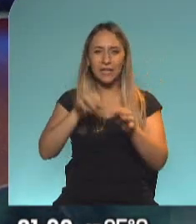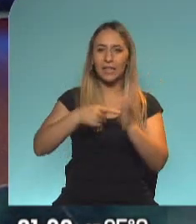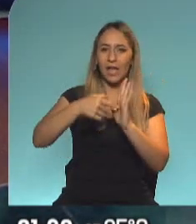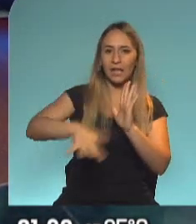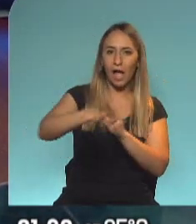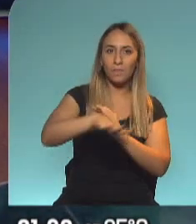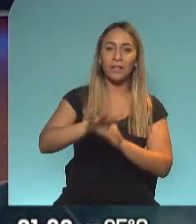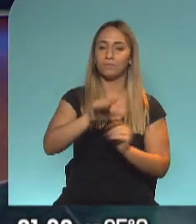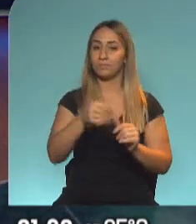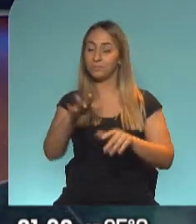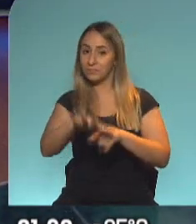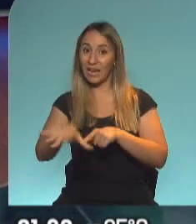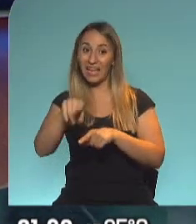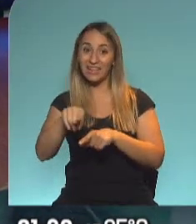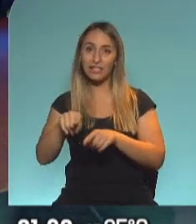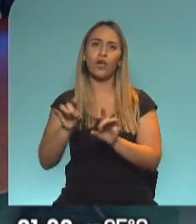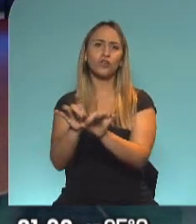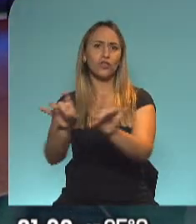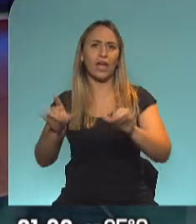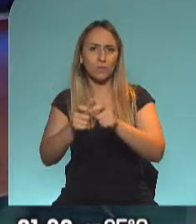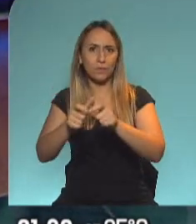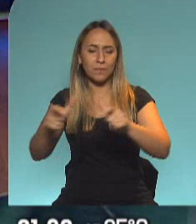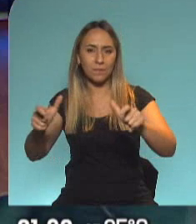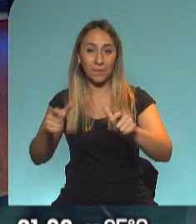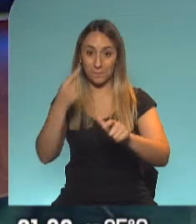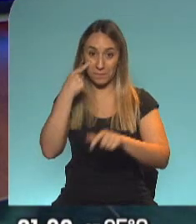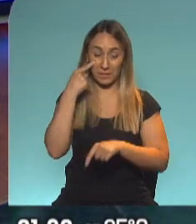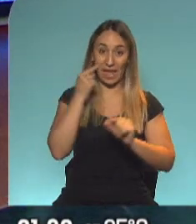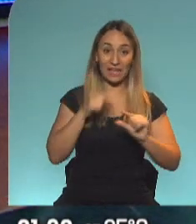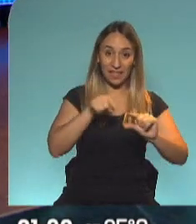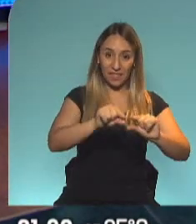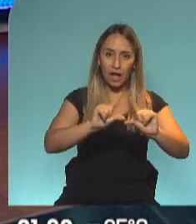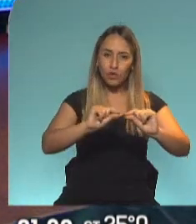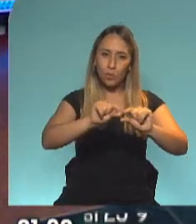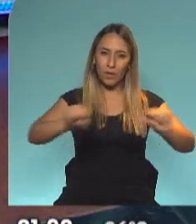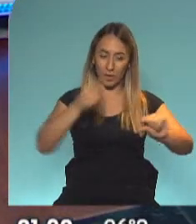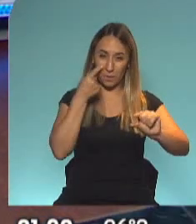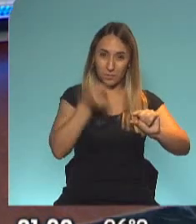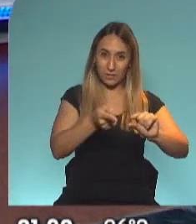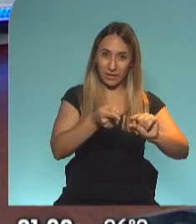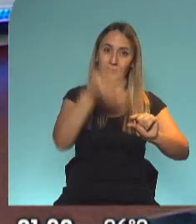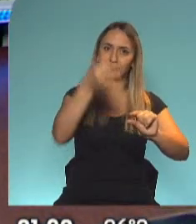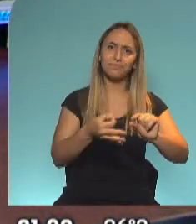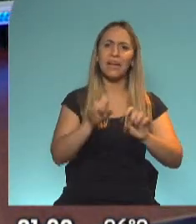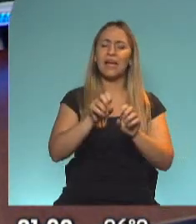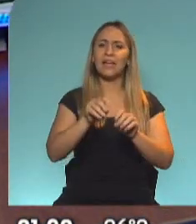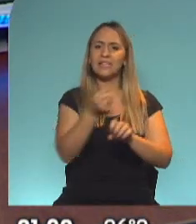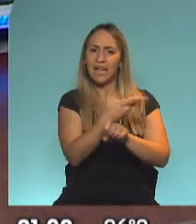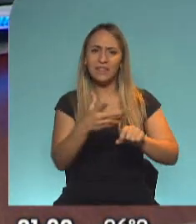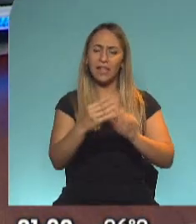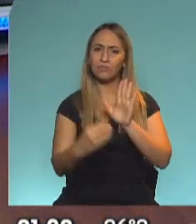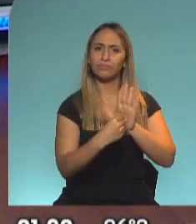con aquellos casos que se fueron acumulando, hay que ver este número básicamente, los reportados del